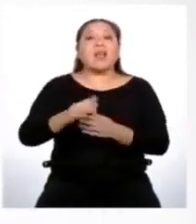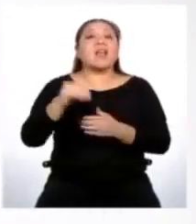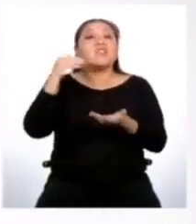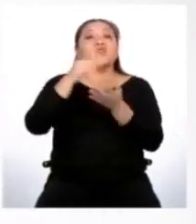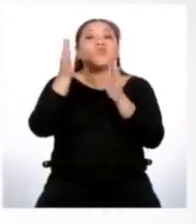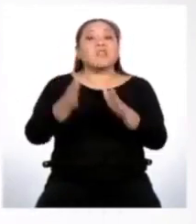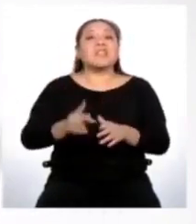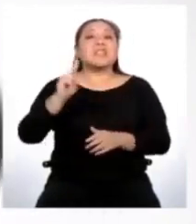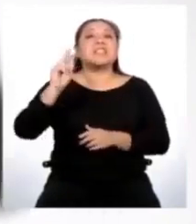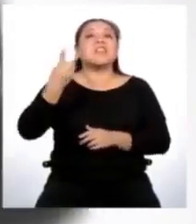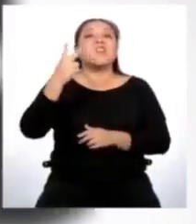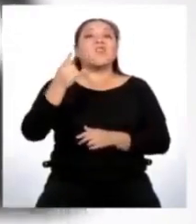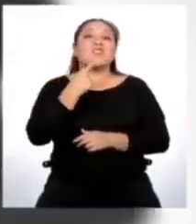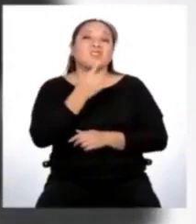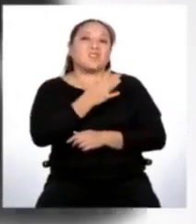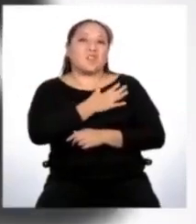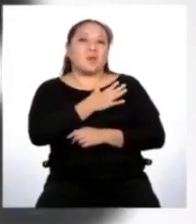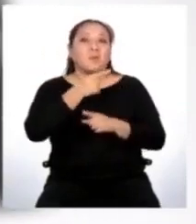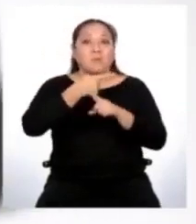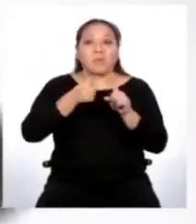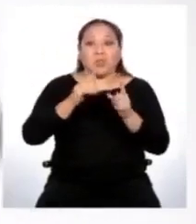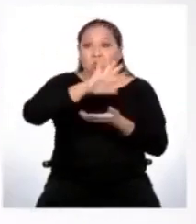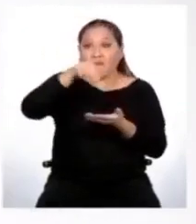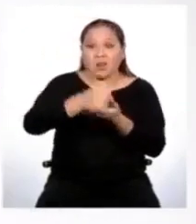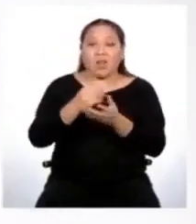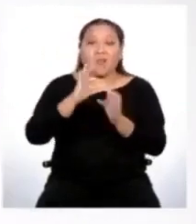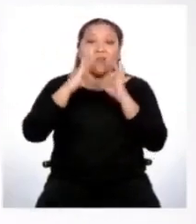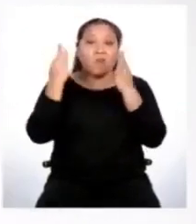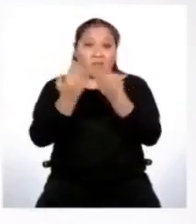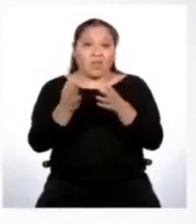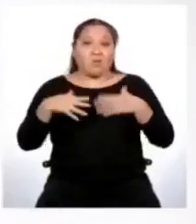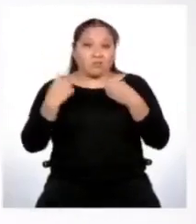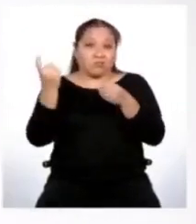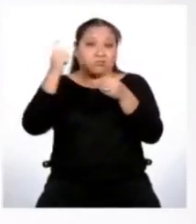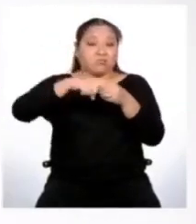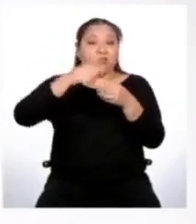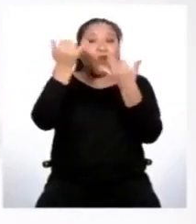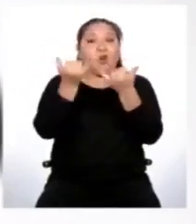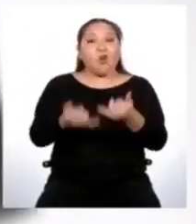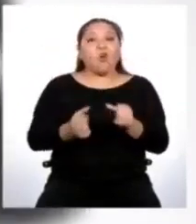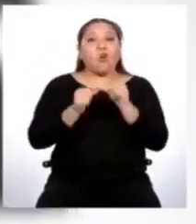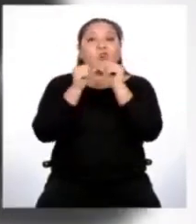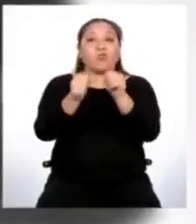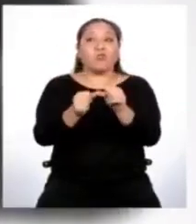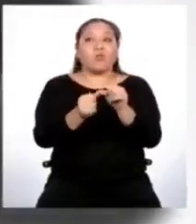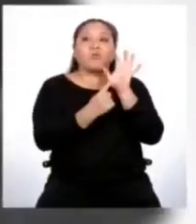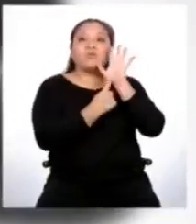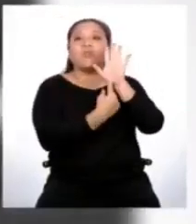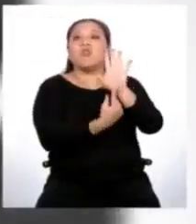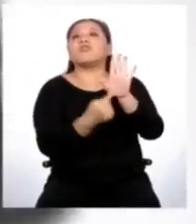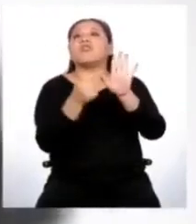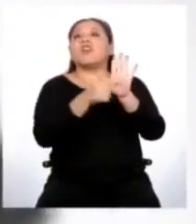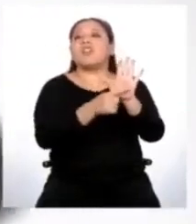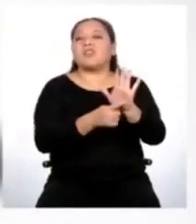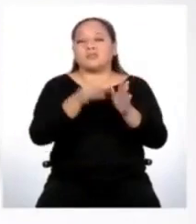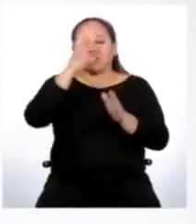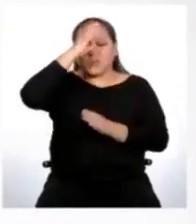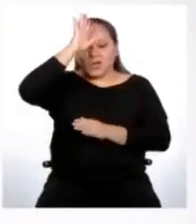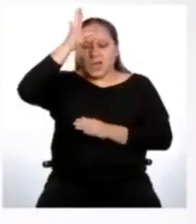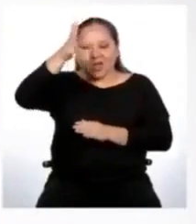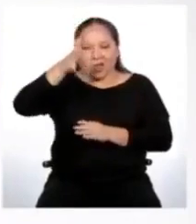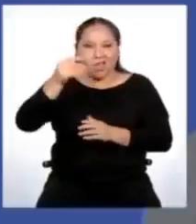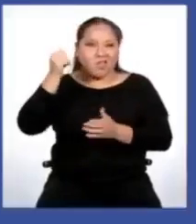de secundaria, pero toda la familia en casa puede participar. Hoy continuaremos sacando a la luz todas nuestras dotes creadoras